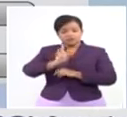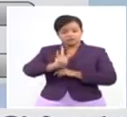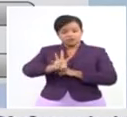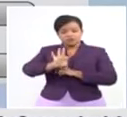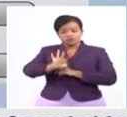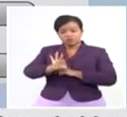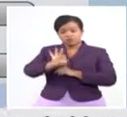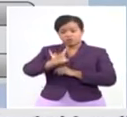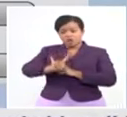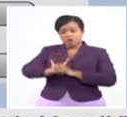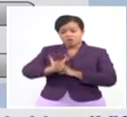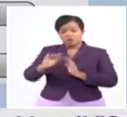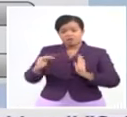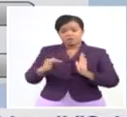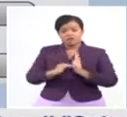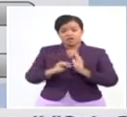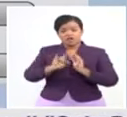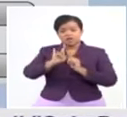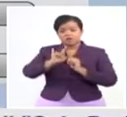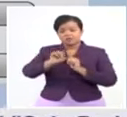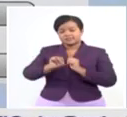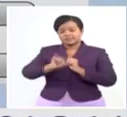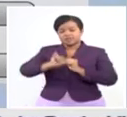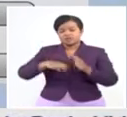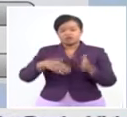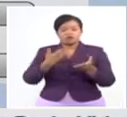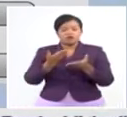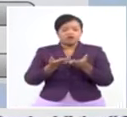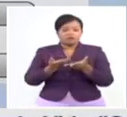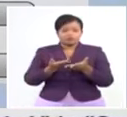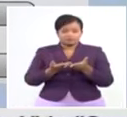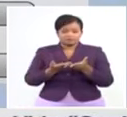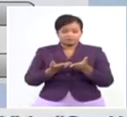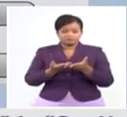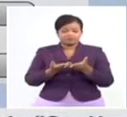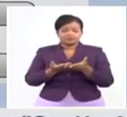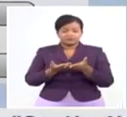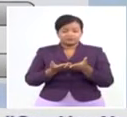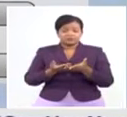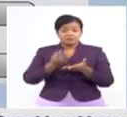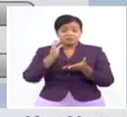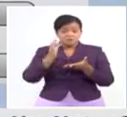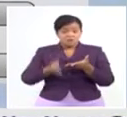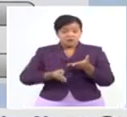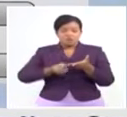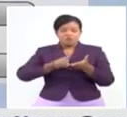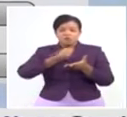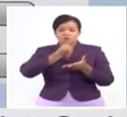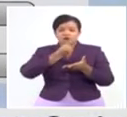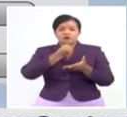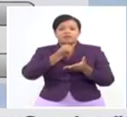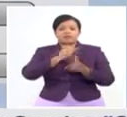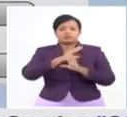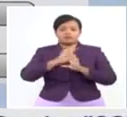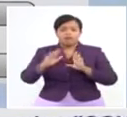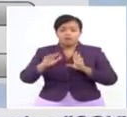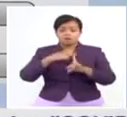8.389.906 muestras para el diagnóstico de la enfermedad, lo cual ha permitido diagnosticar